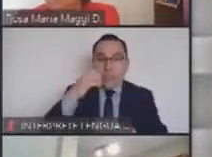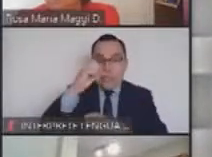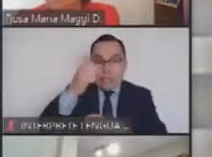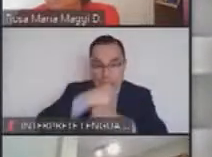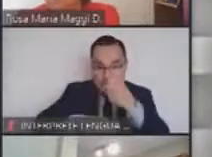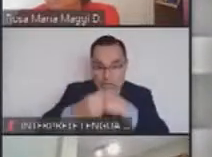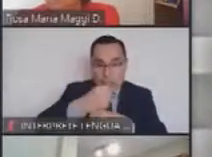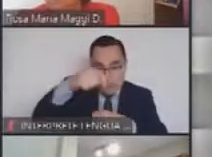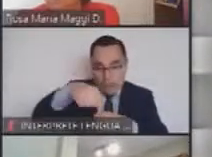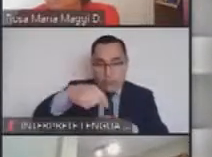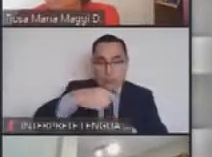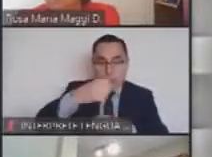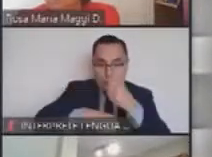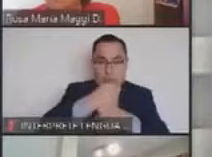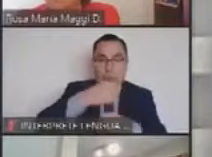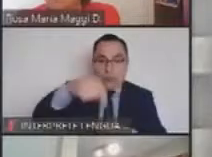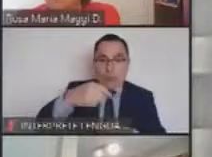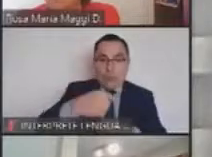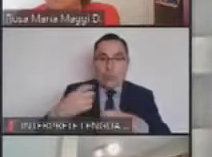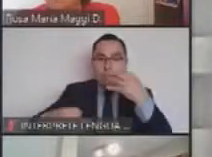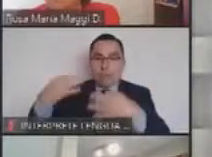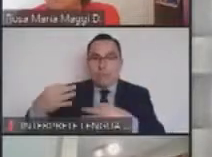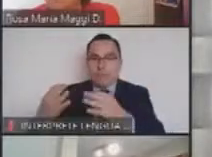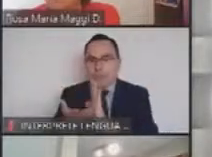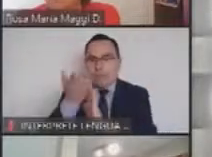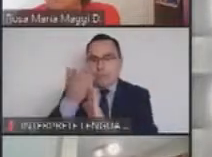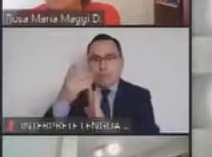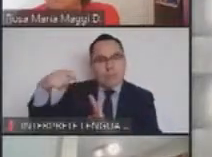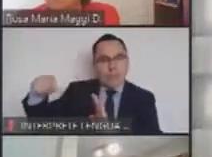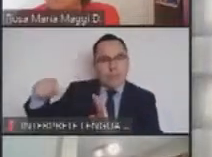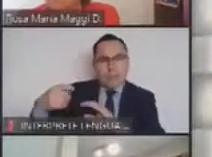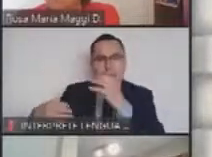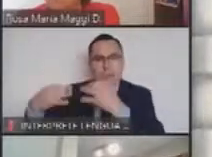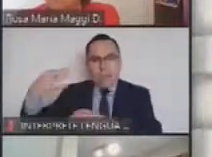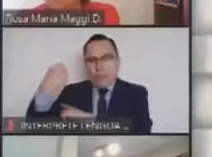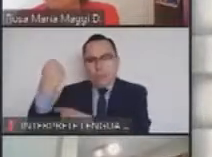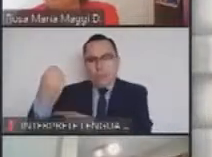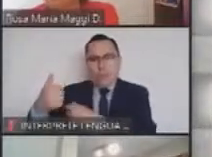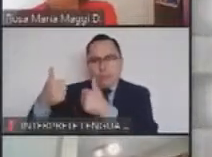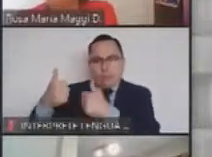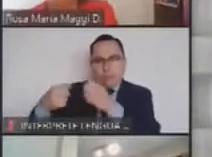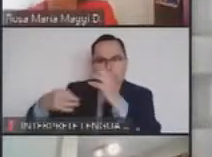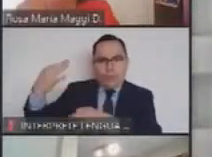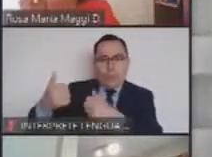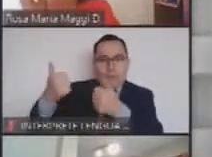de calidad de la justicia del Poder Judicial. ¿Ya? Continuando con este estudio que viene